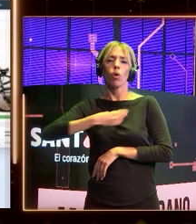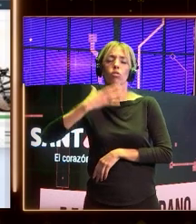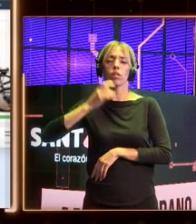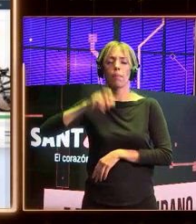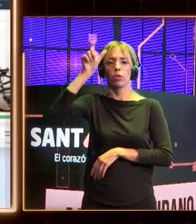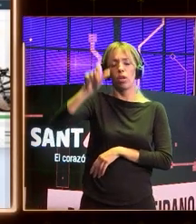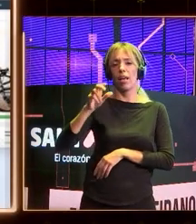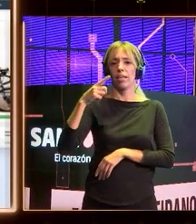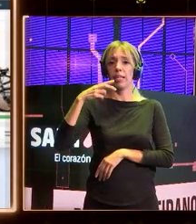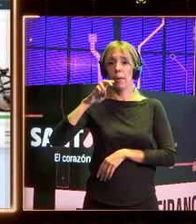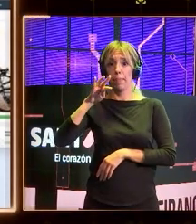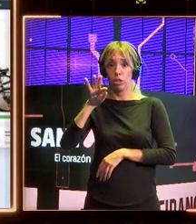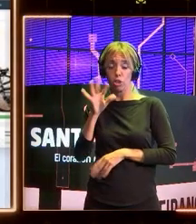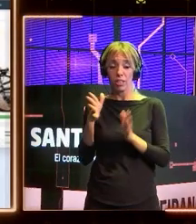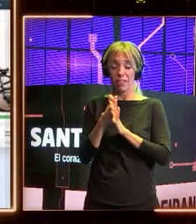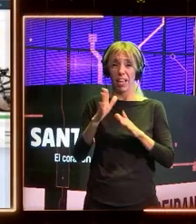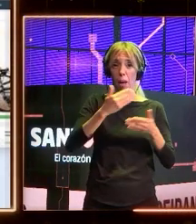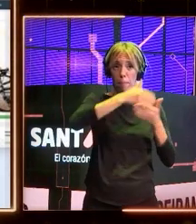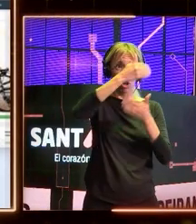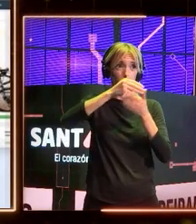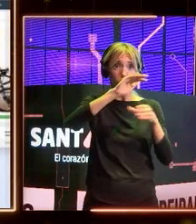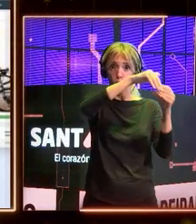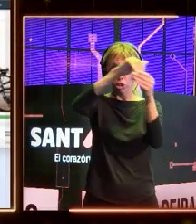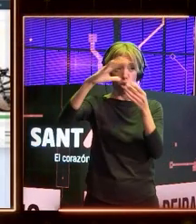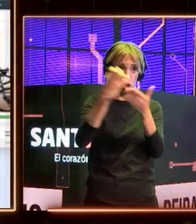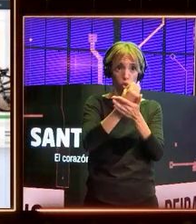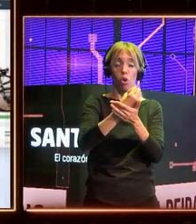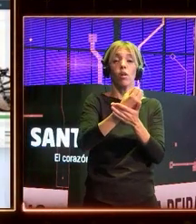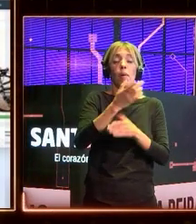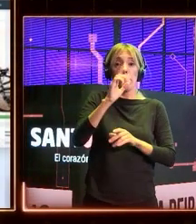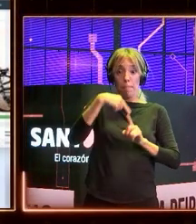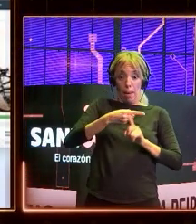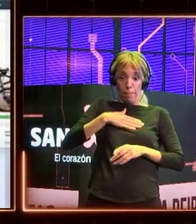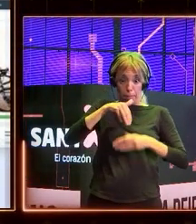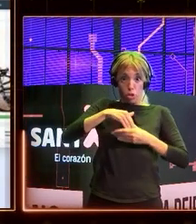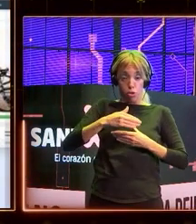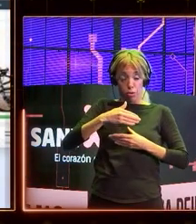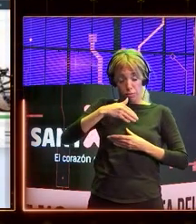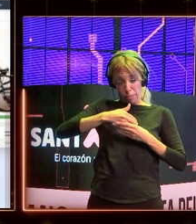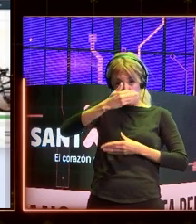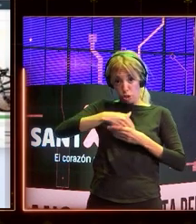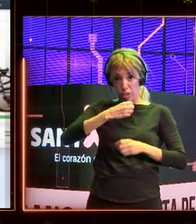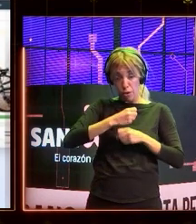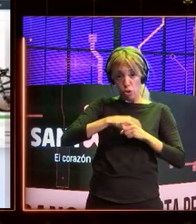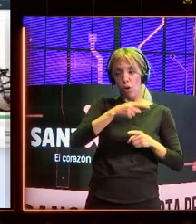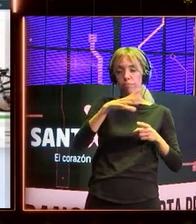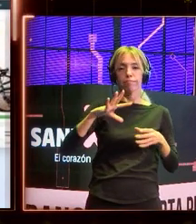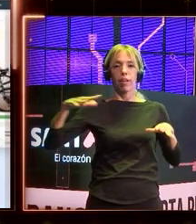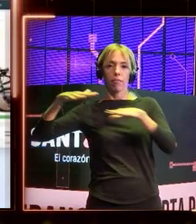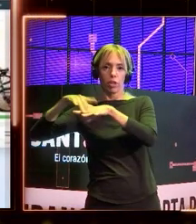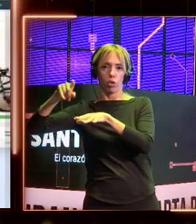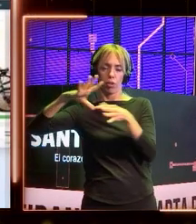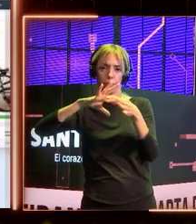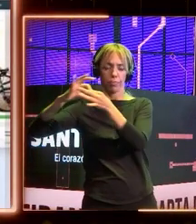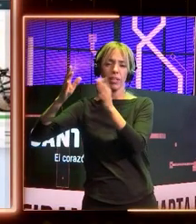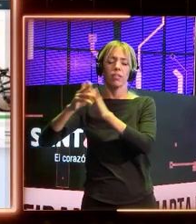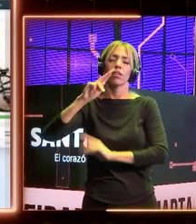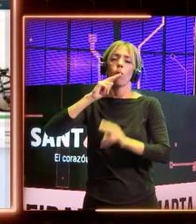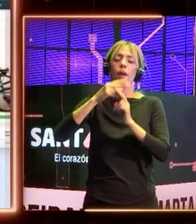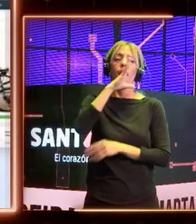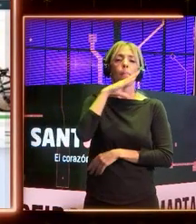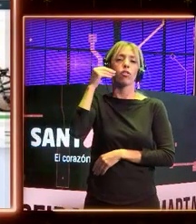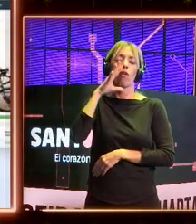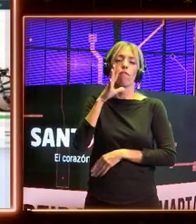todos los contenidos de todos los grandes periódicos, incluido el periódico en el que trabajo yo, pasan por los servidores de Jeff Bezos, que se llaman Amazon Web